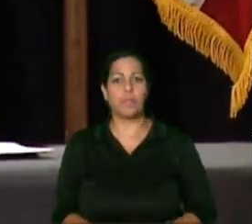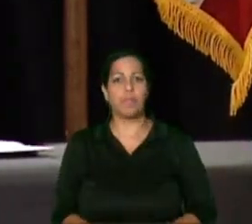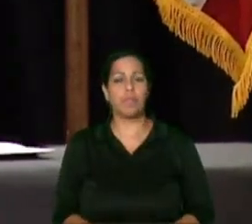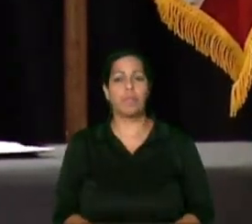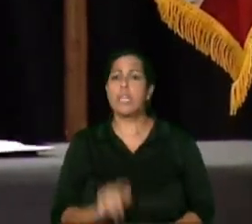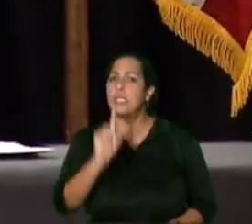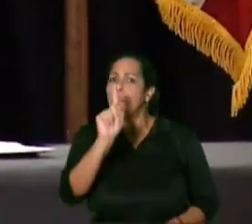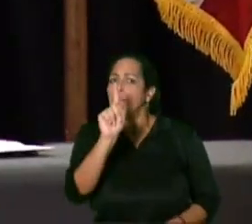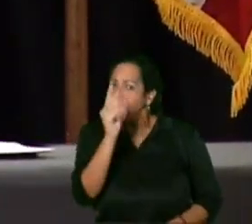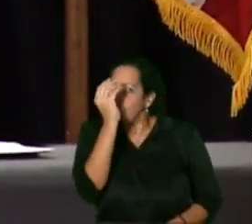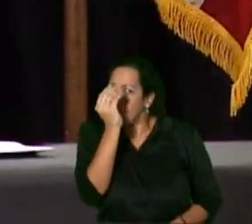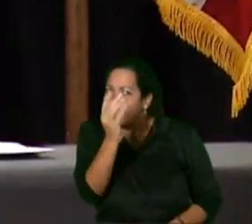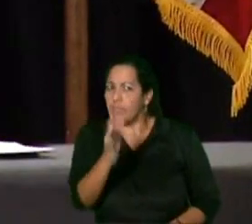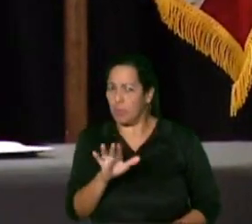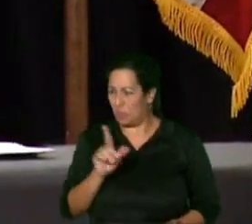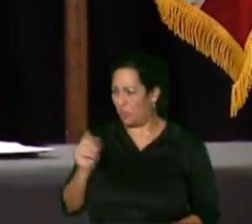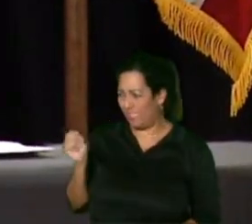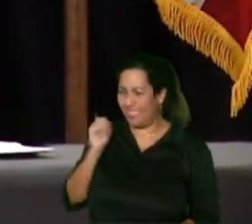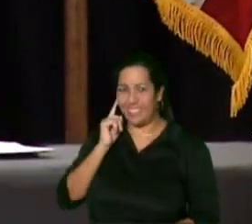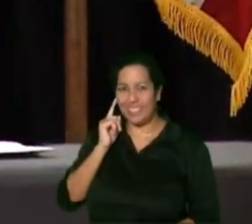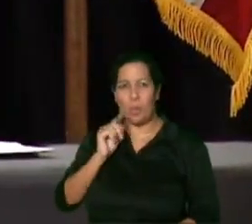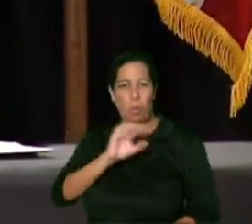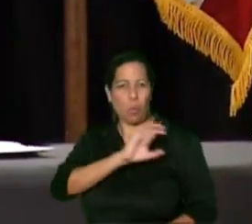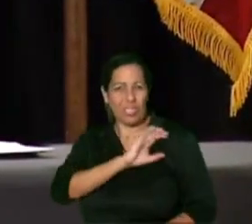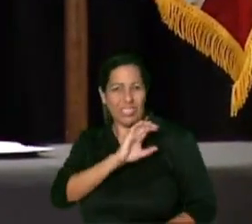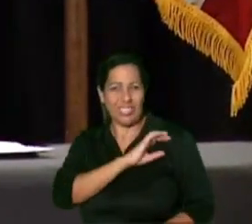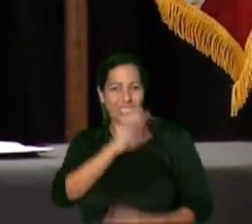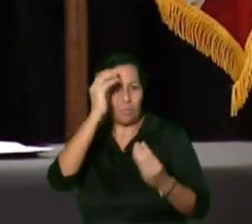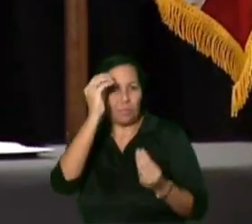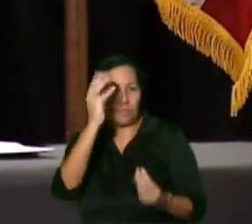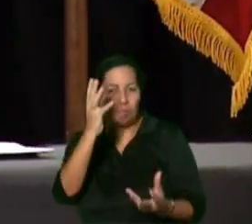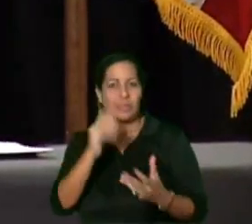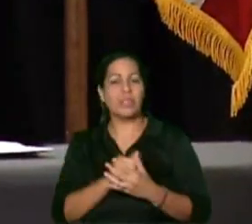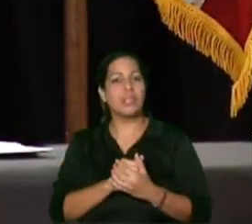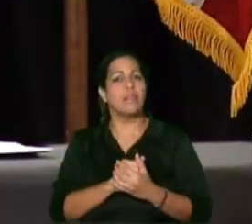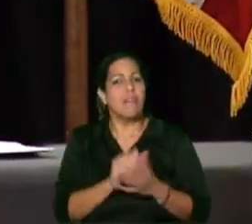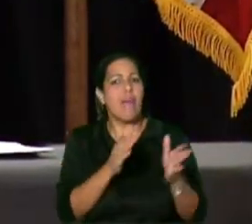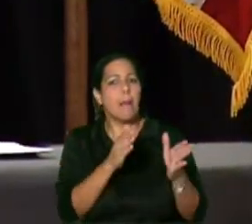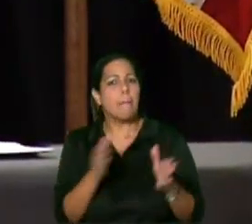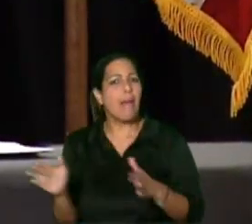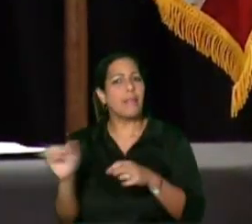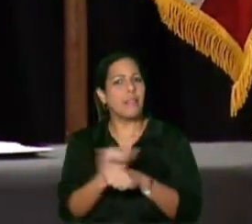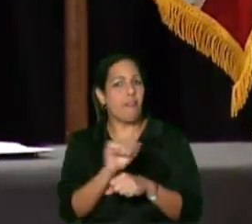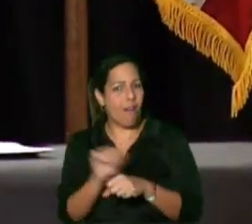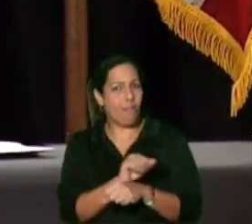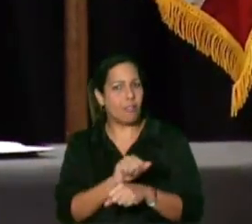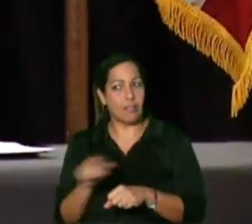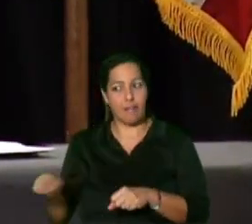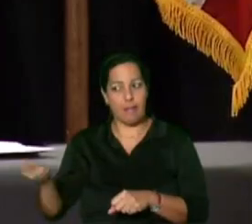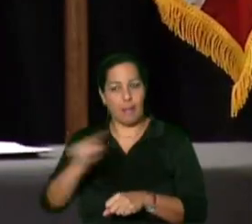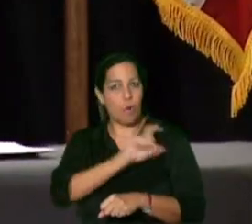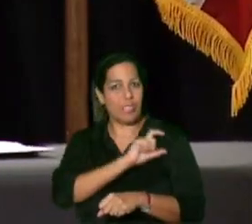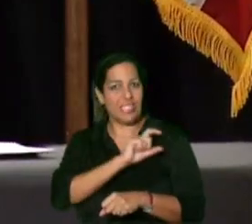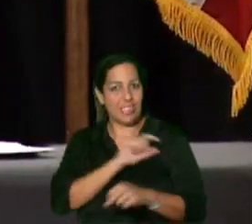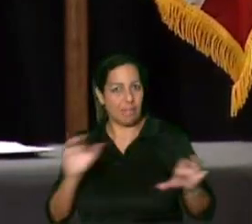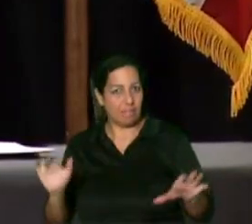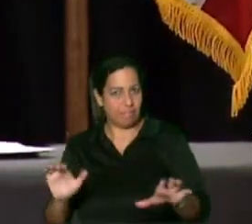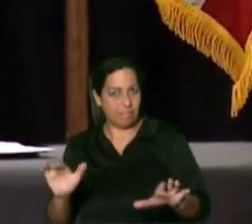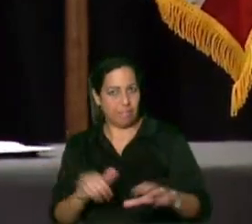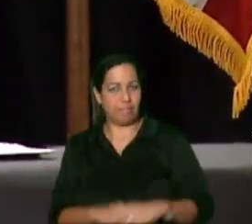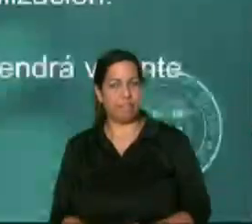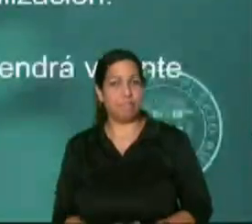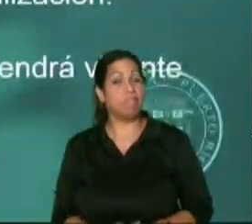Un aspecto muy importante que ya escucharon al comisionado de la policía ha sido el plan de trabajo que se ha preparado por la Policía de Puerto